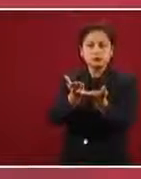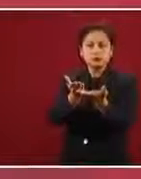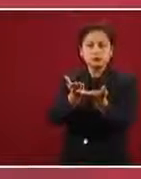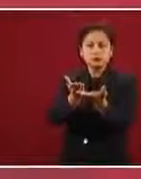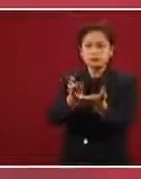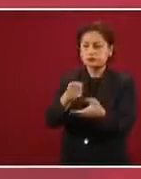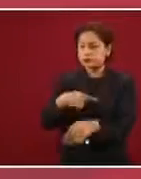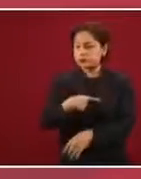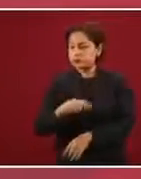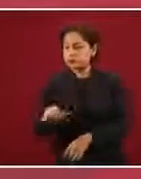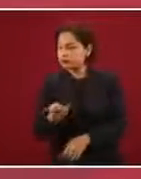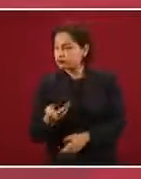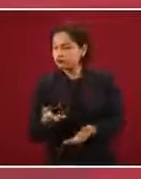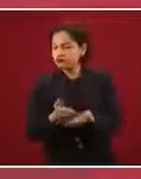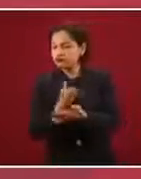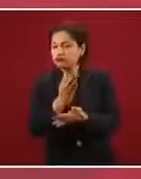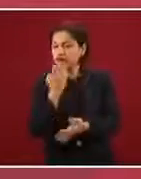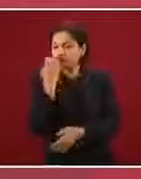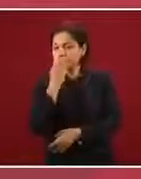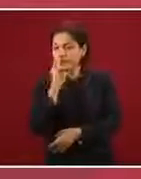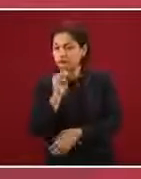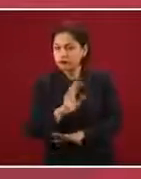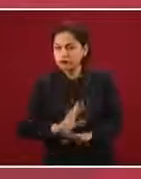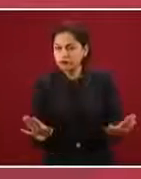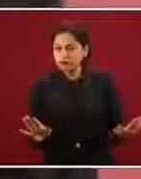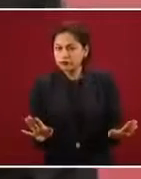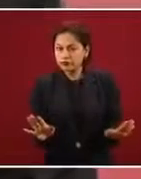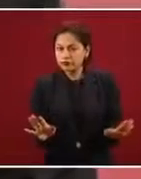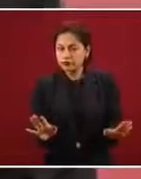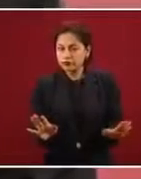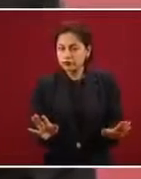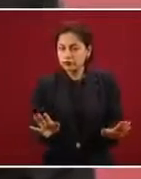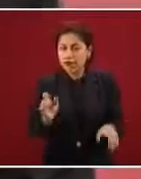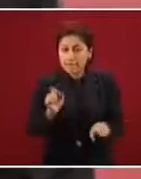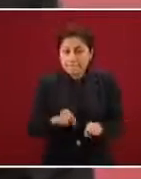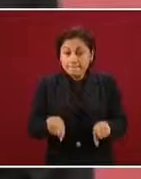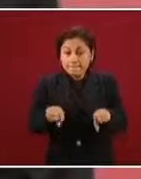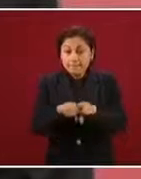Ahora, esos estados descompuestos,